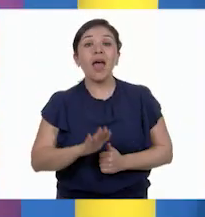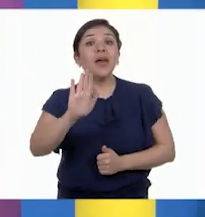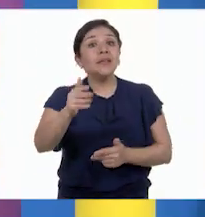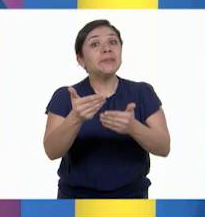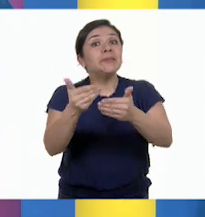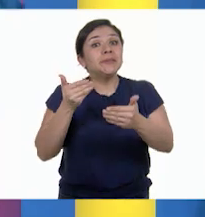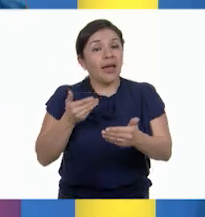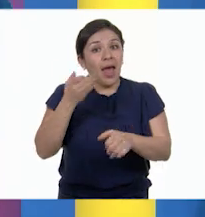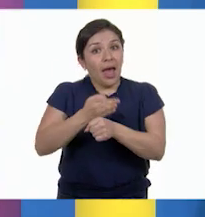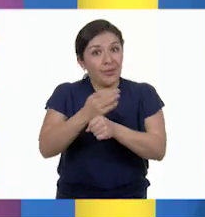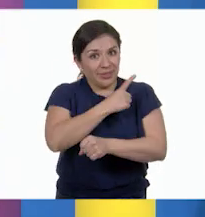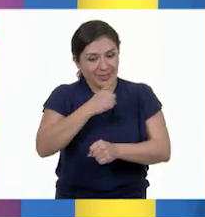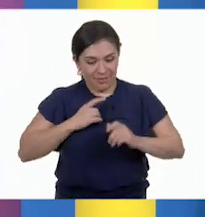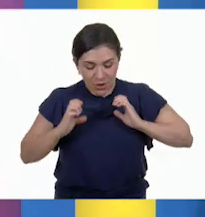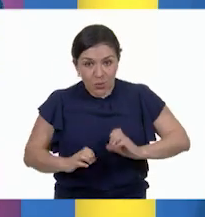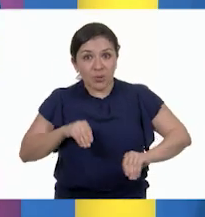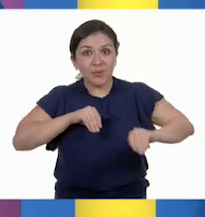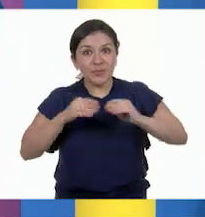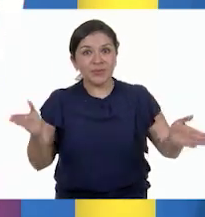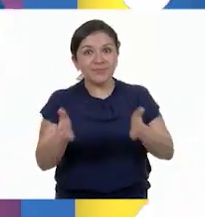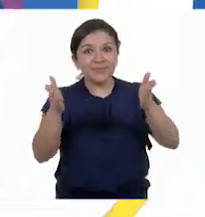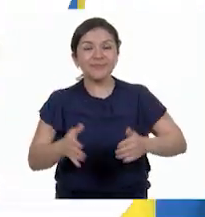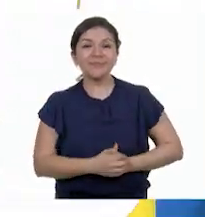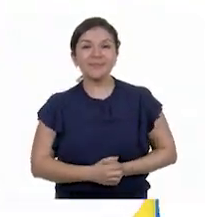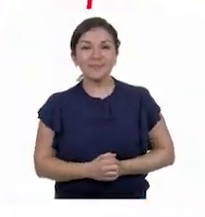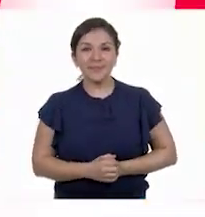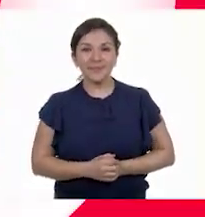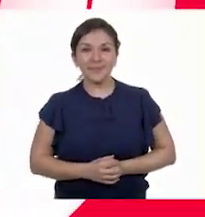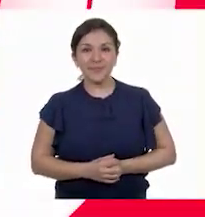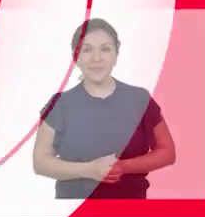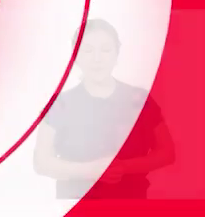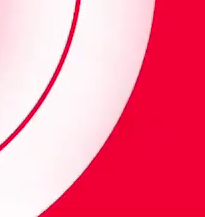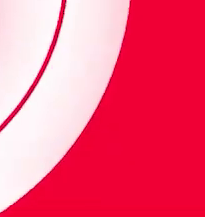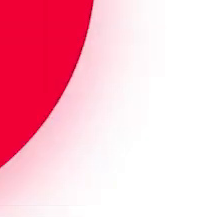pero antes, a movernos un poco.